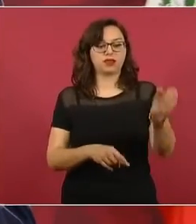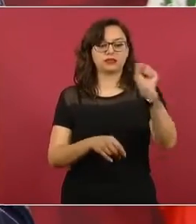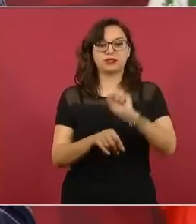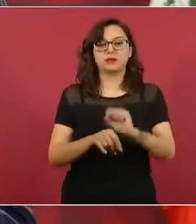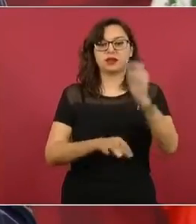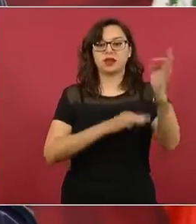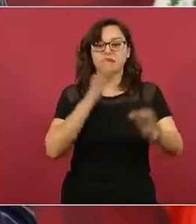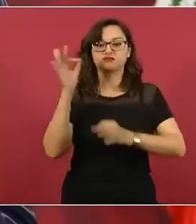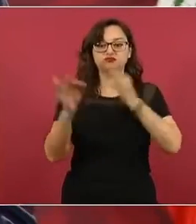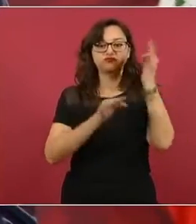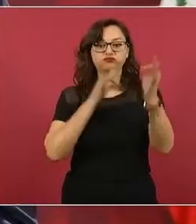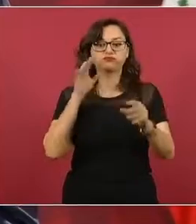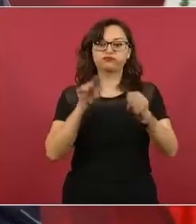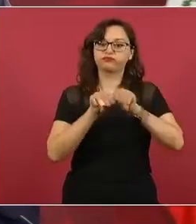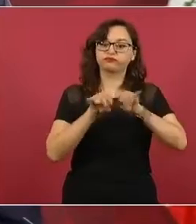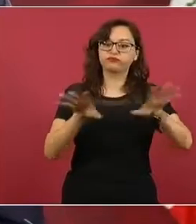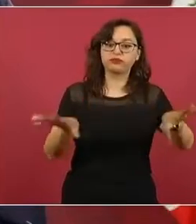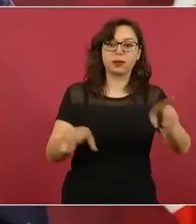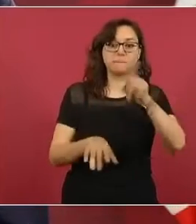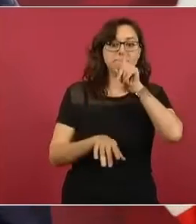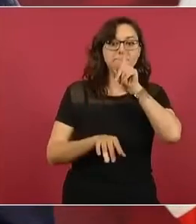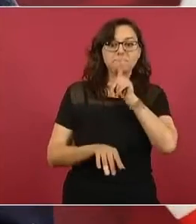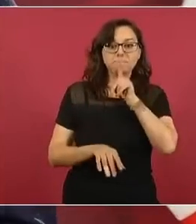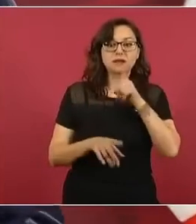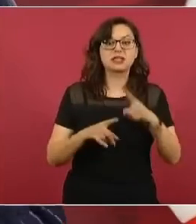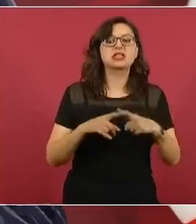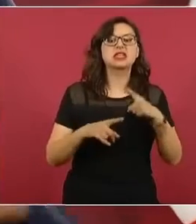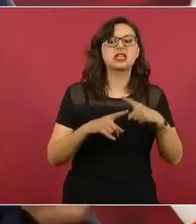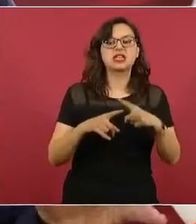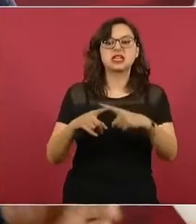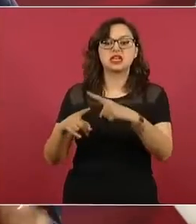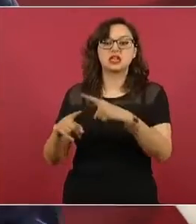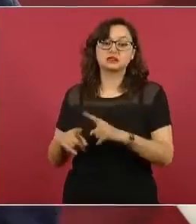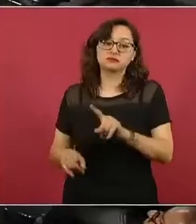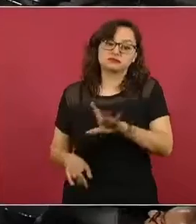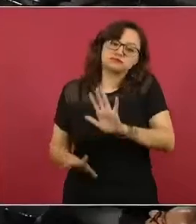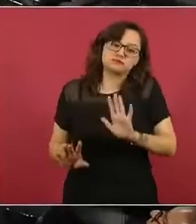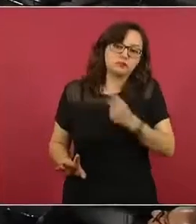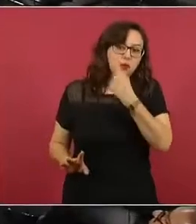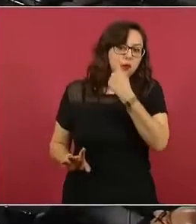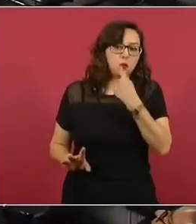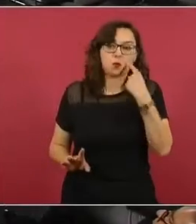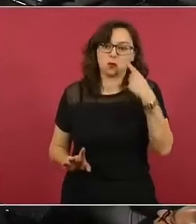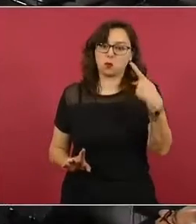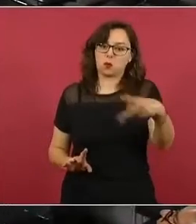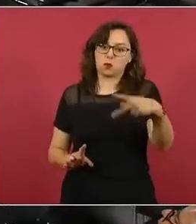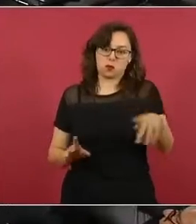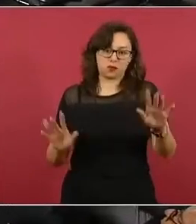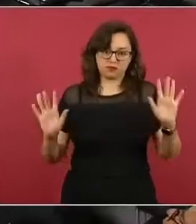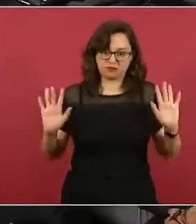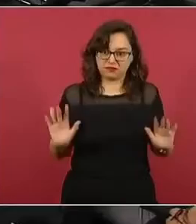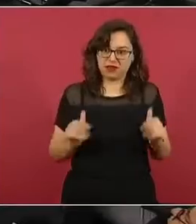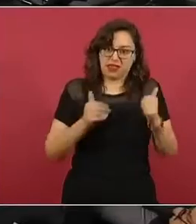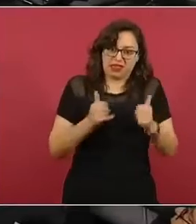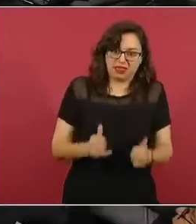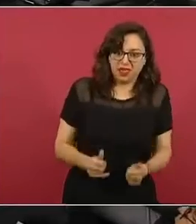Entonces, es interesante. Ustedes deciden. Yo sí quiero